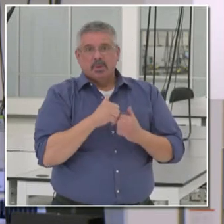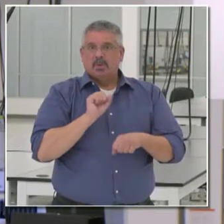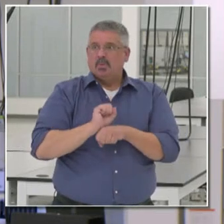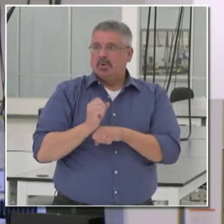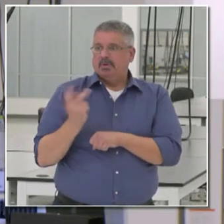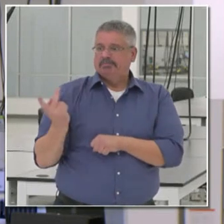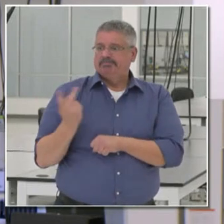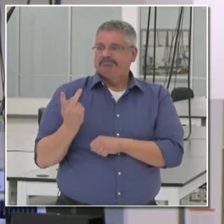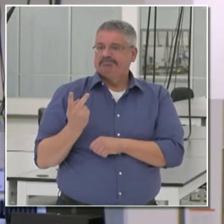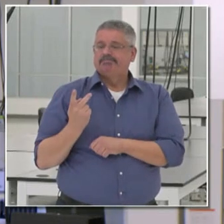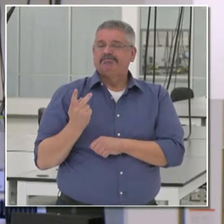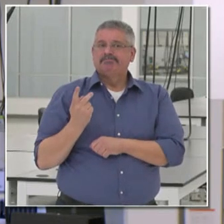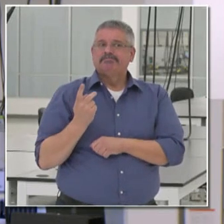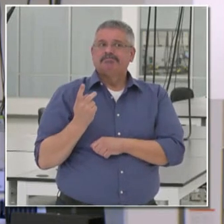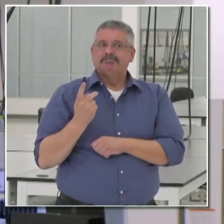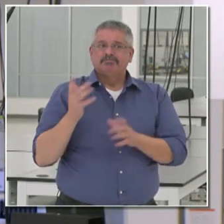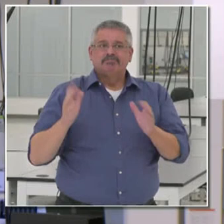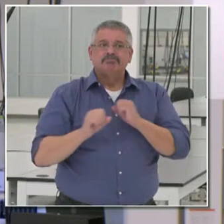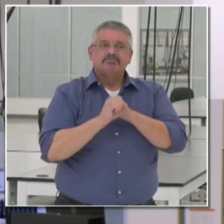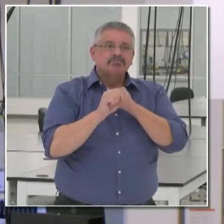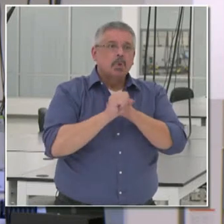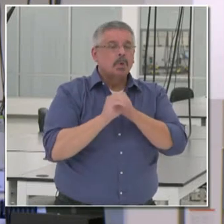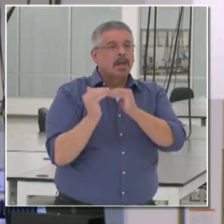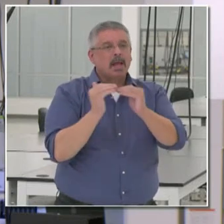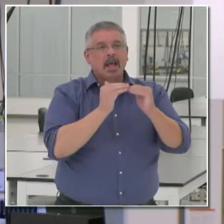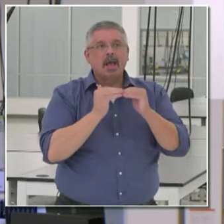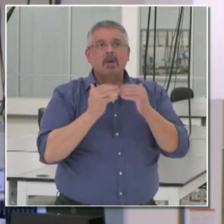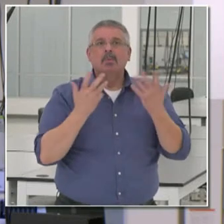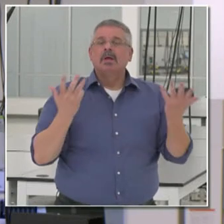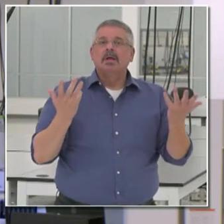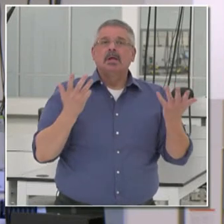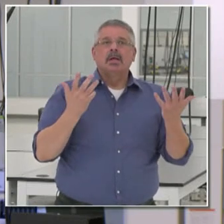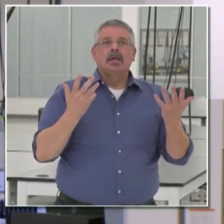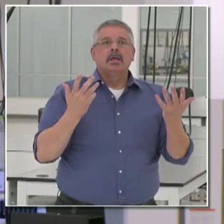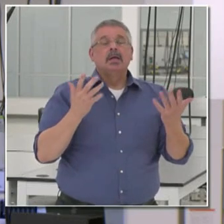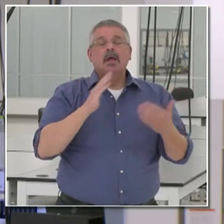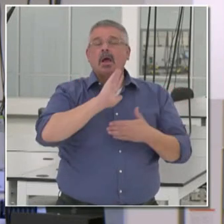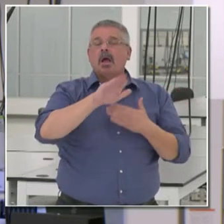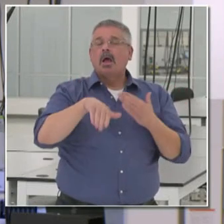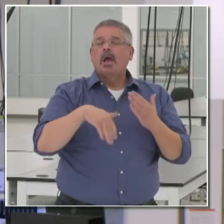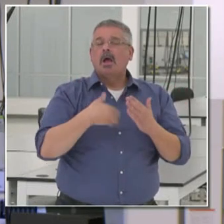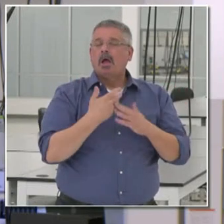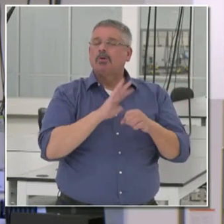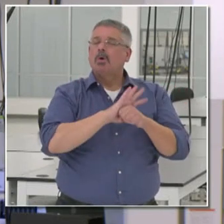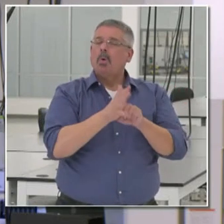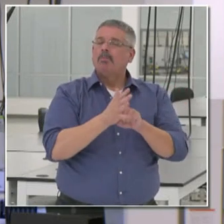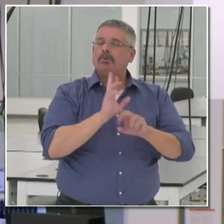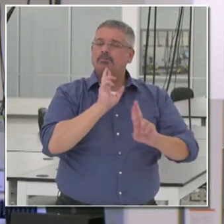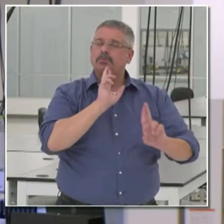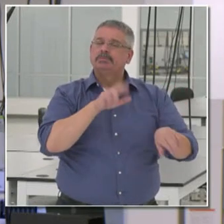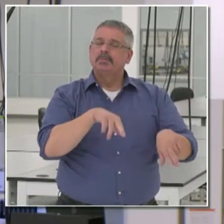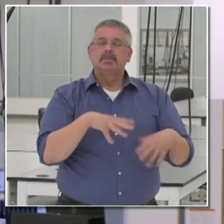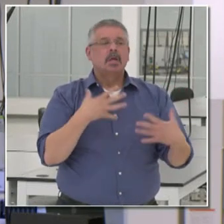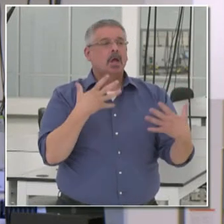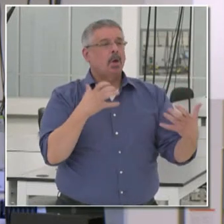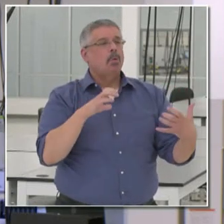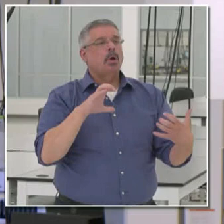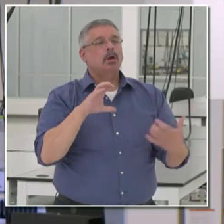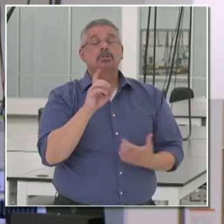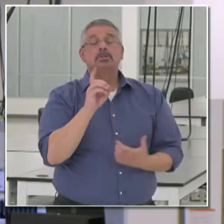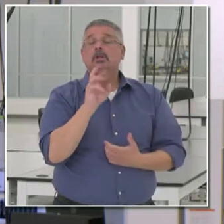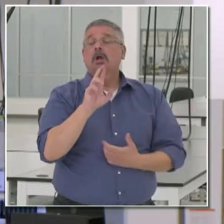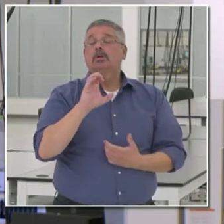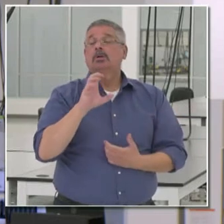estrecho por todo el trabajo que ha hecho en torno a promoción de la equidad e igualdad en cuanto a nuestra